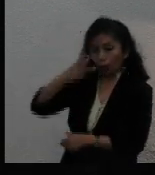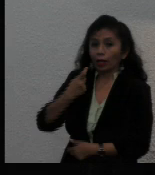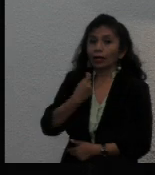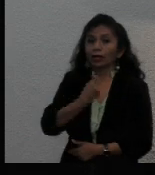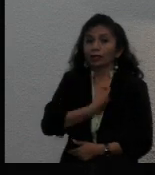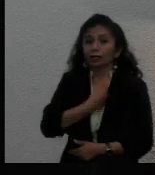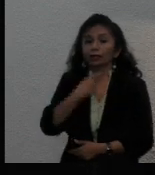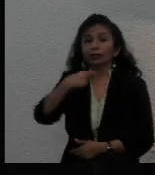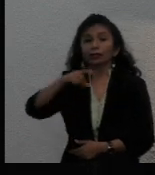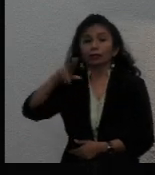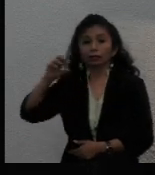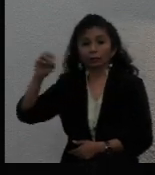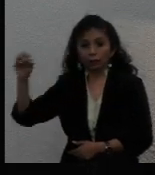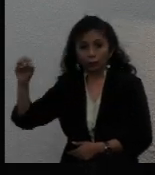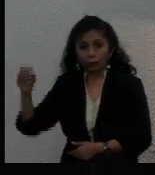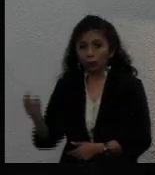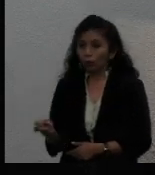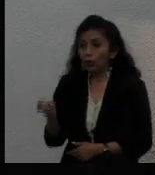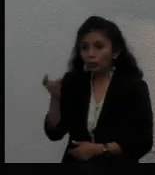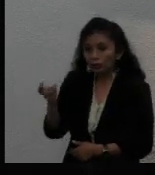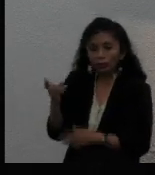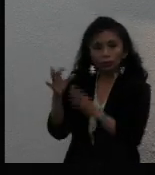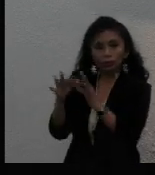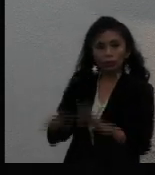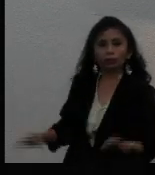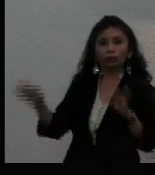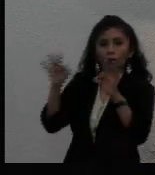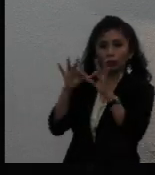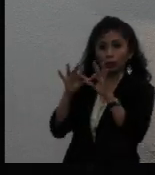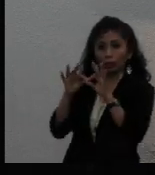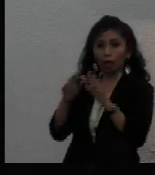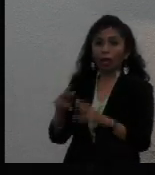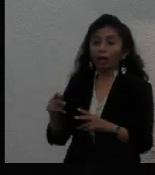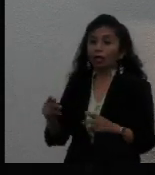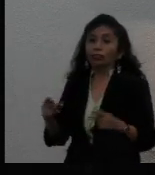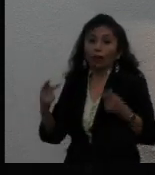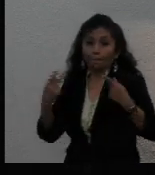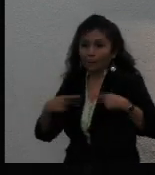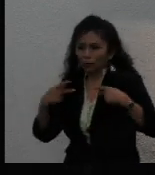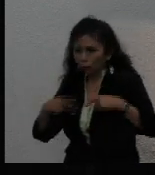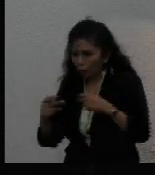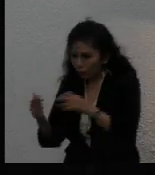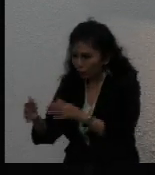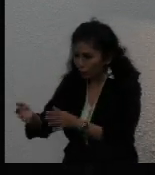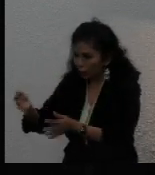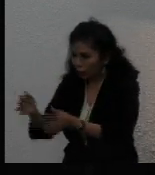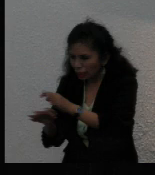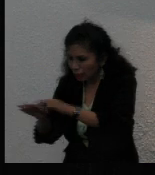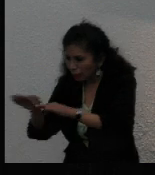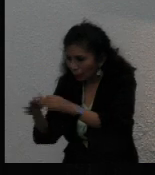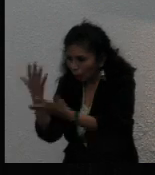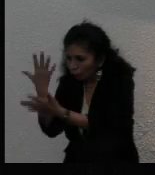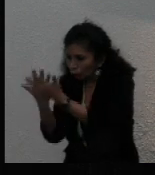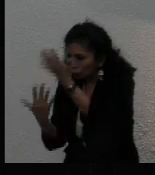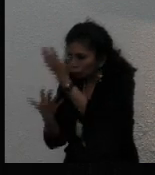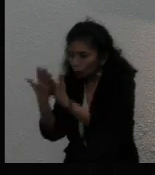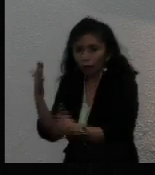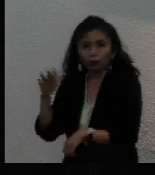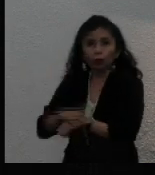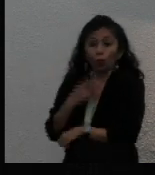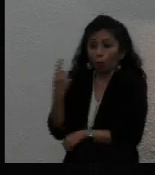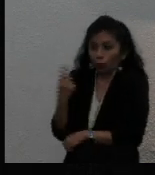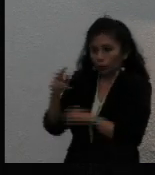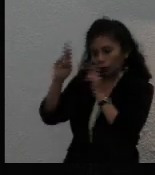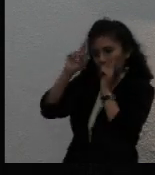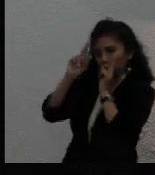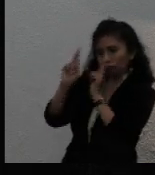quintanarroense, dándole la misma importancia a nuestras artesanas y artesanos, perpetuadores de la historia, porque se ha dignificado